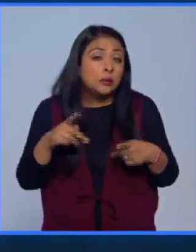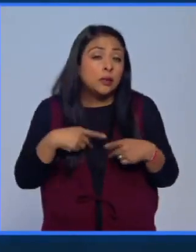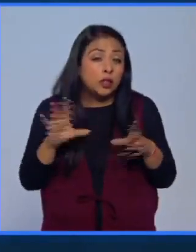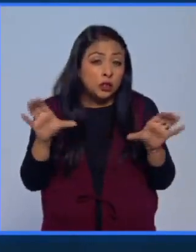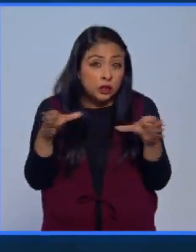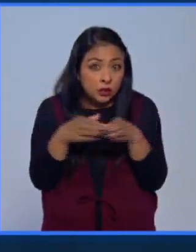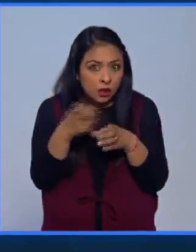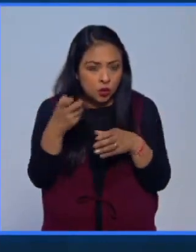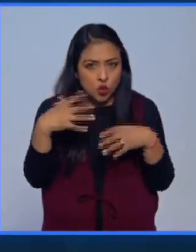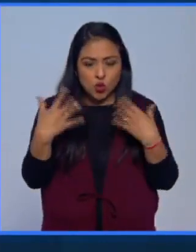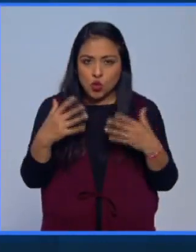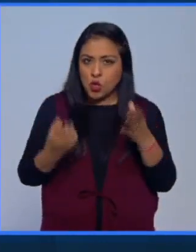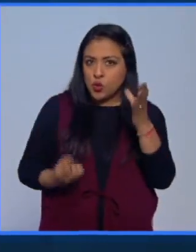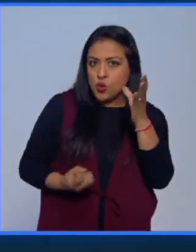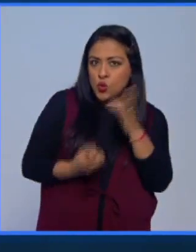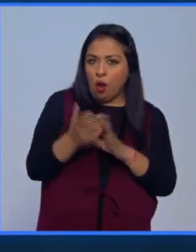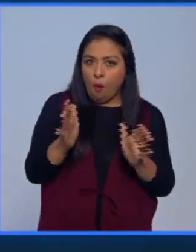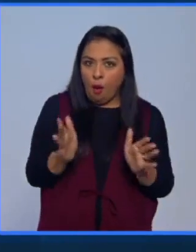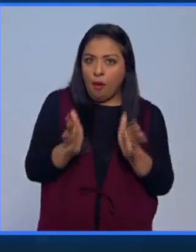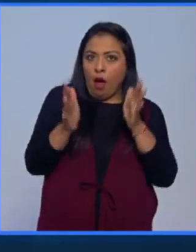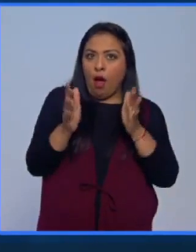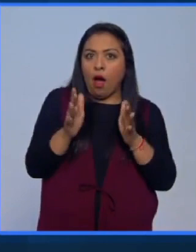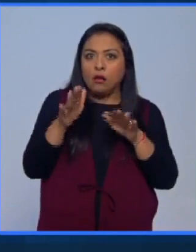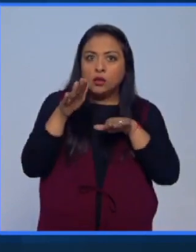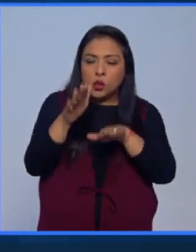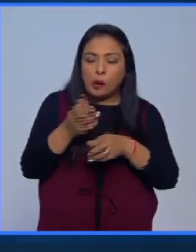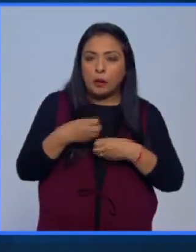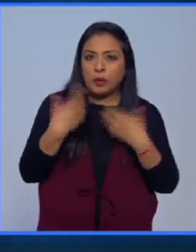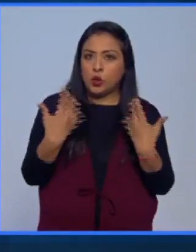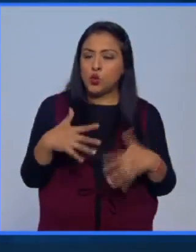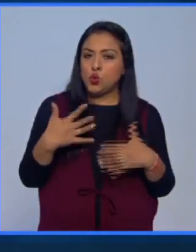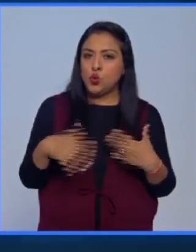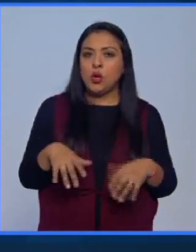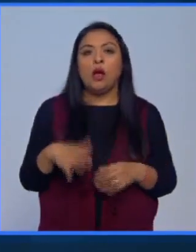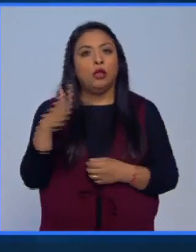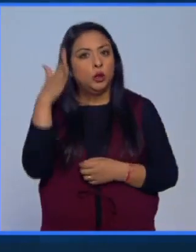es bastante insólito para tratarse de poesía.